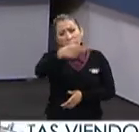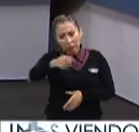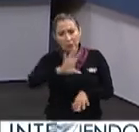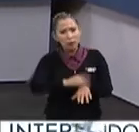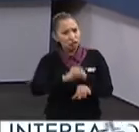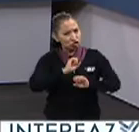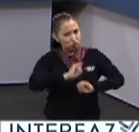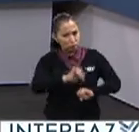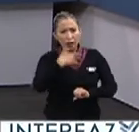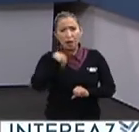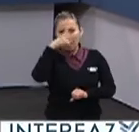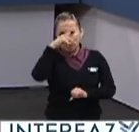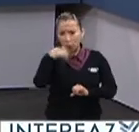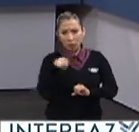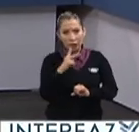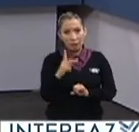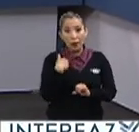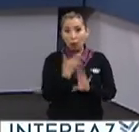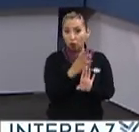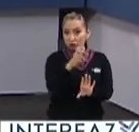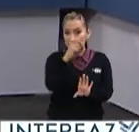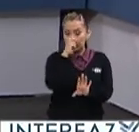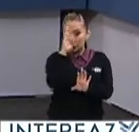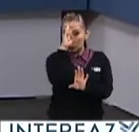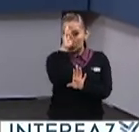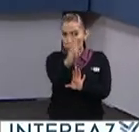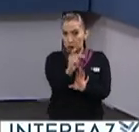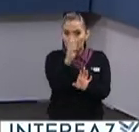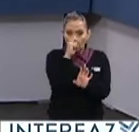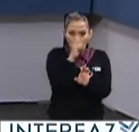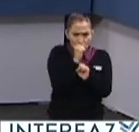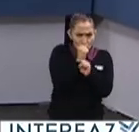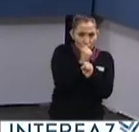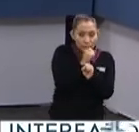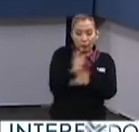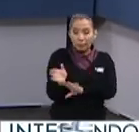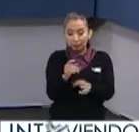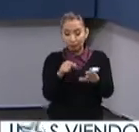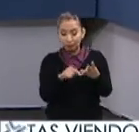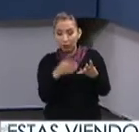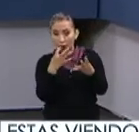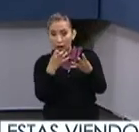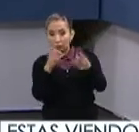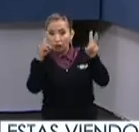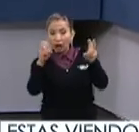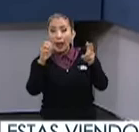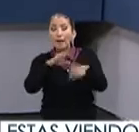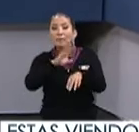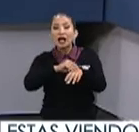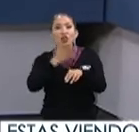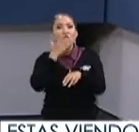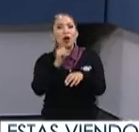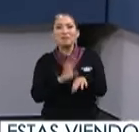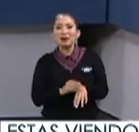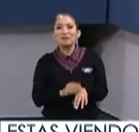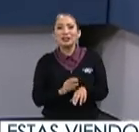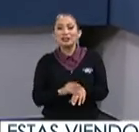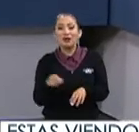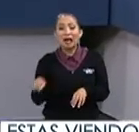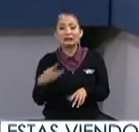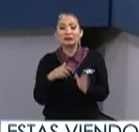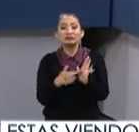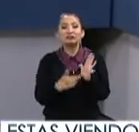legal, como en México, pero está muy restringida esta posibilidad. Después vimos en el módulo 4 el mercado ilegal, las